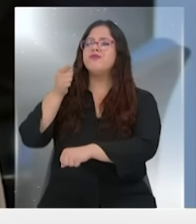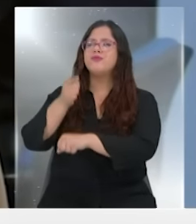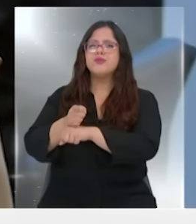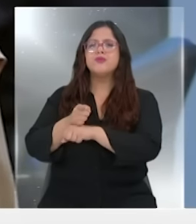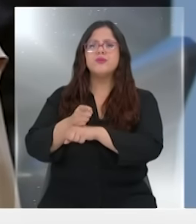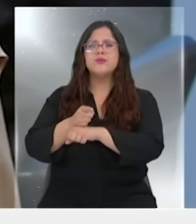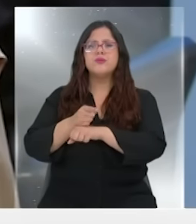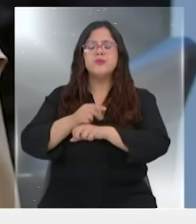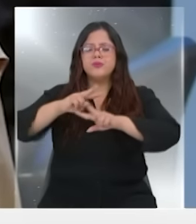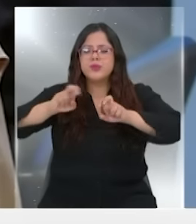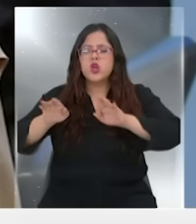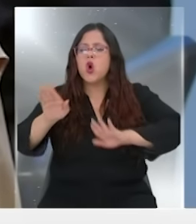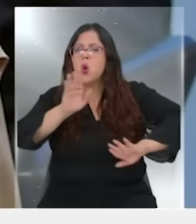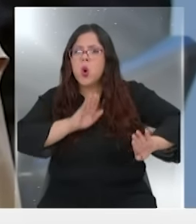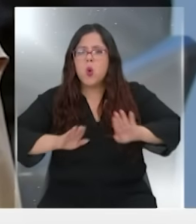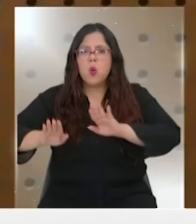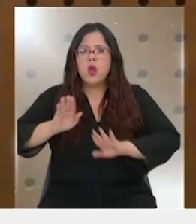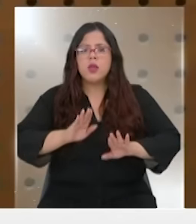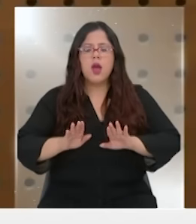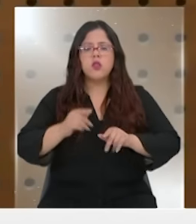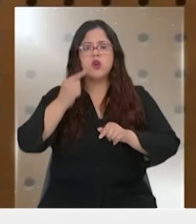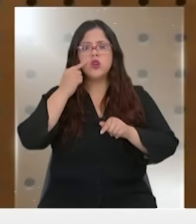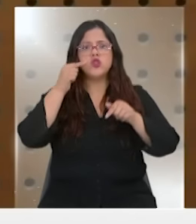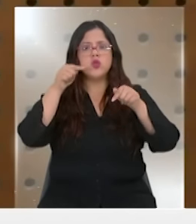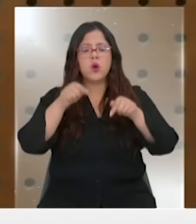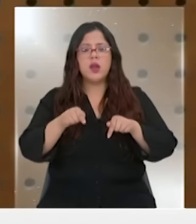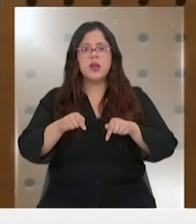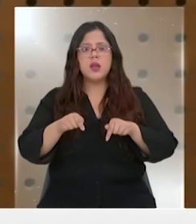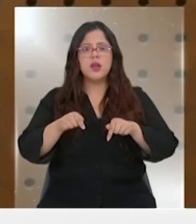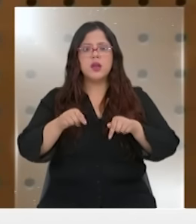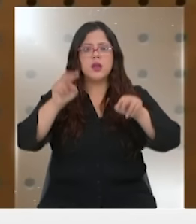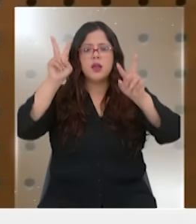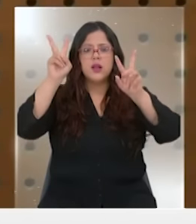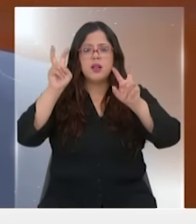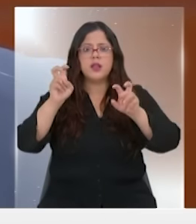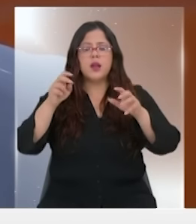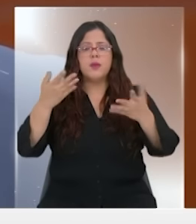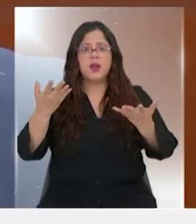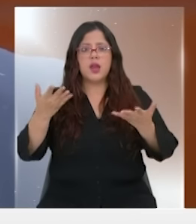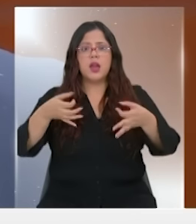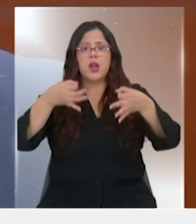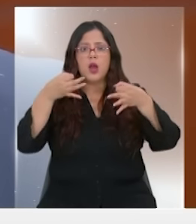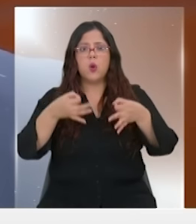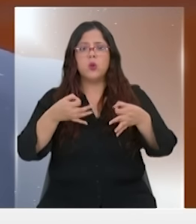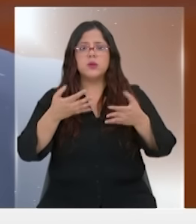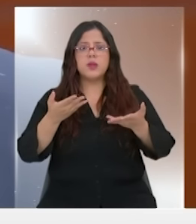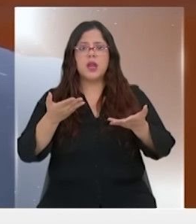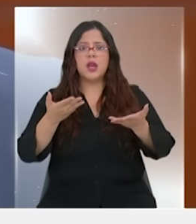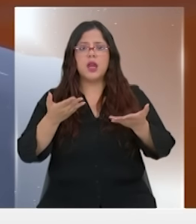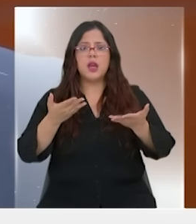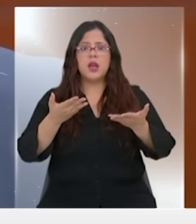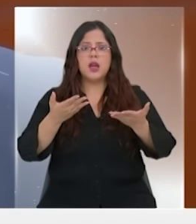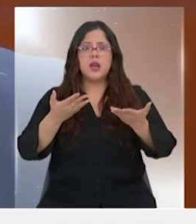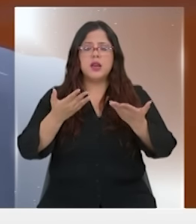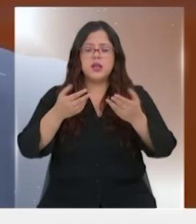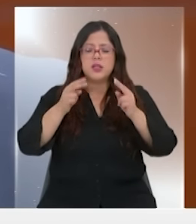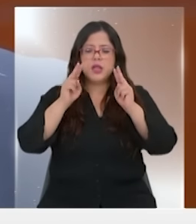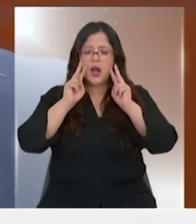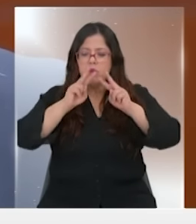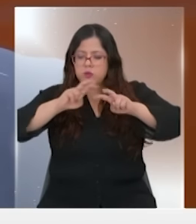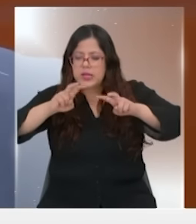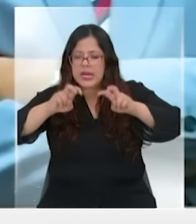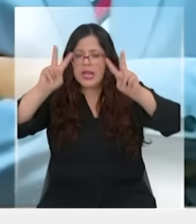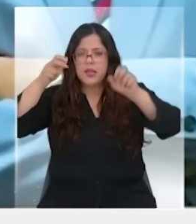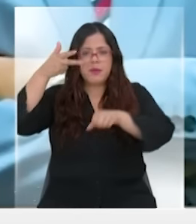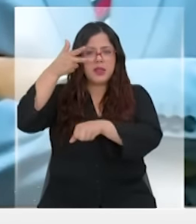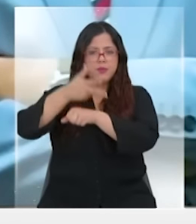con sigilo que su señoría no solo consistieron en estas intervenciones de cámaras, sino que